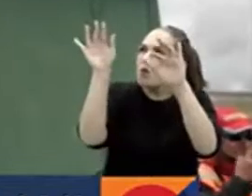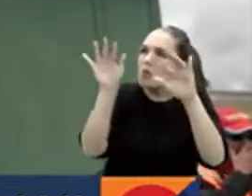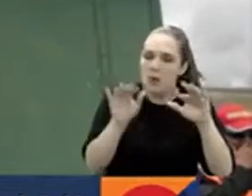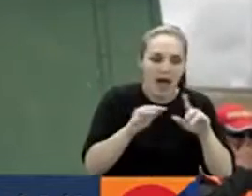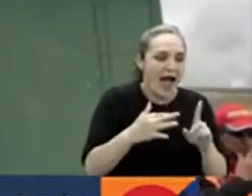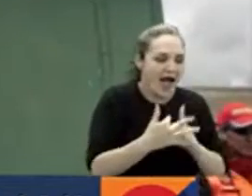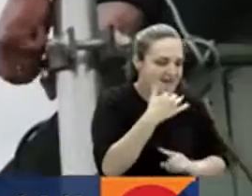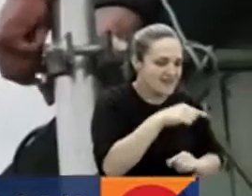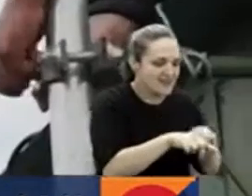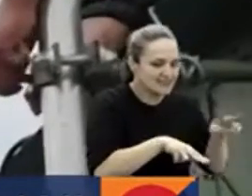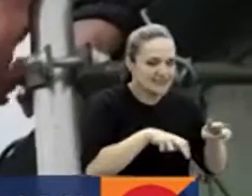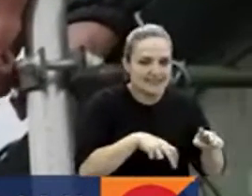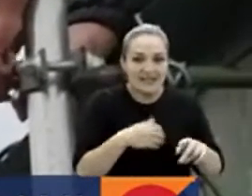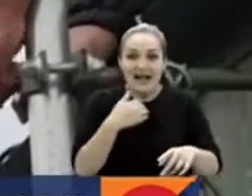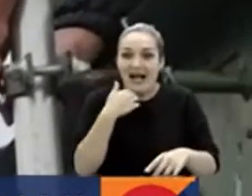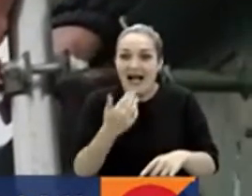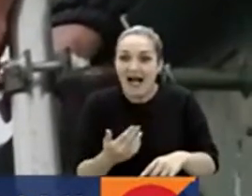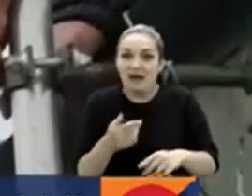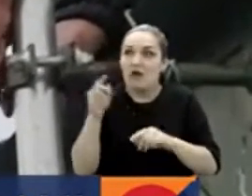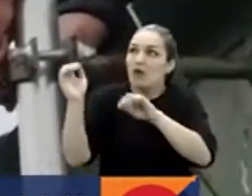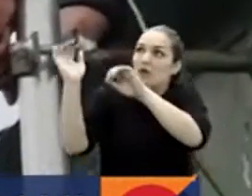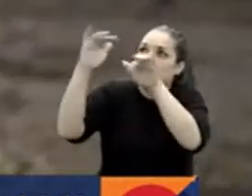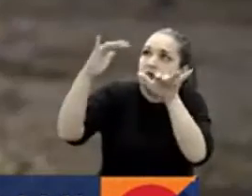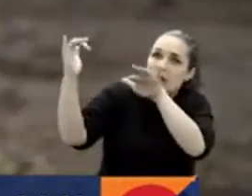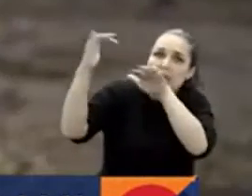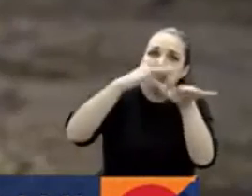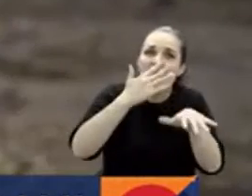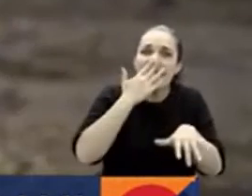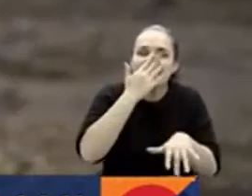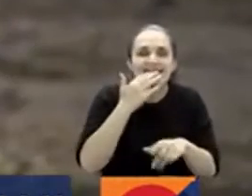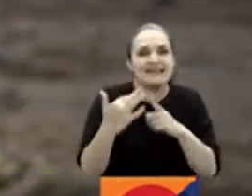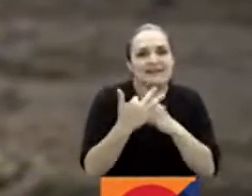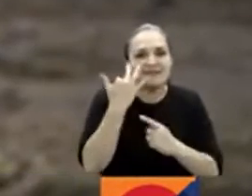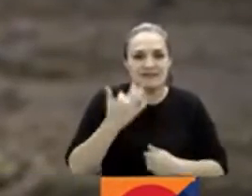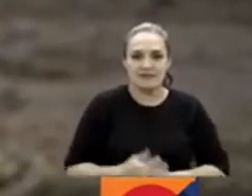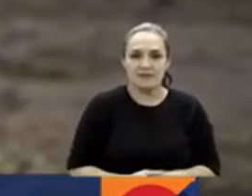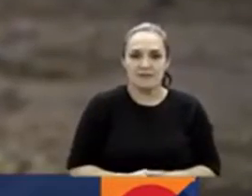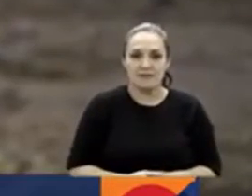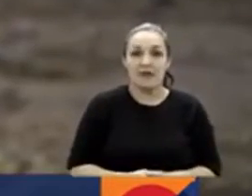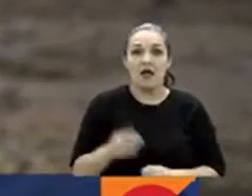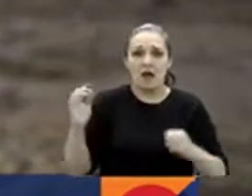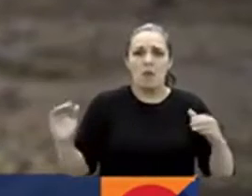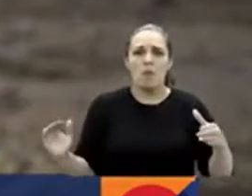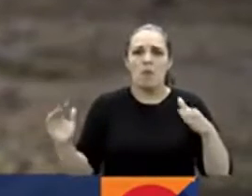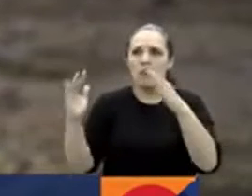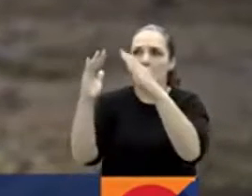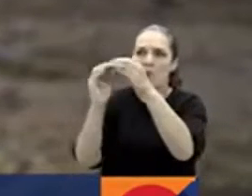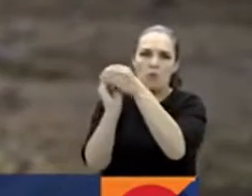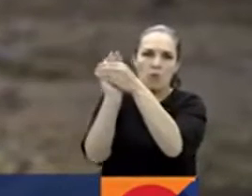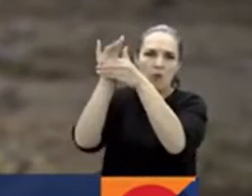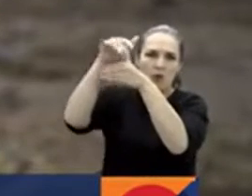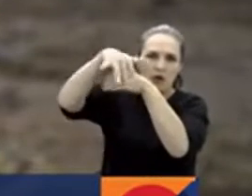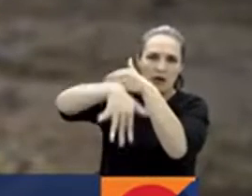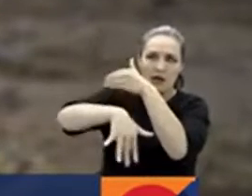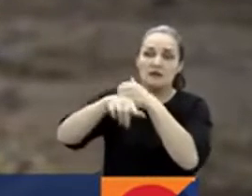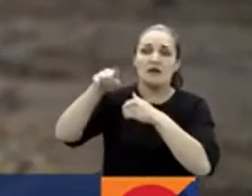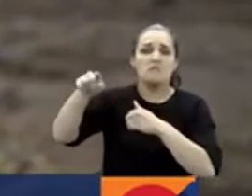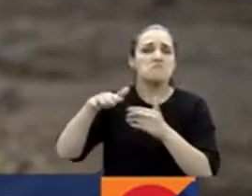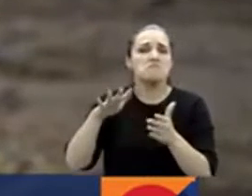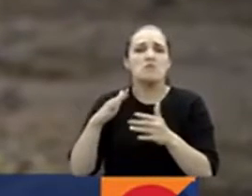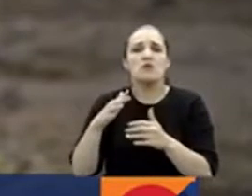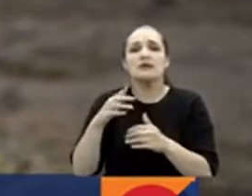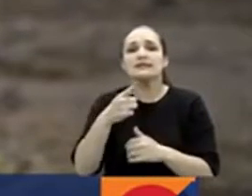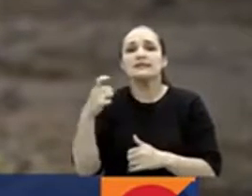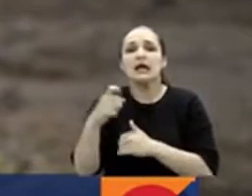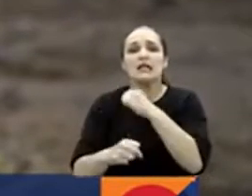afectaciones si se mantiene la frecuencia de las emisiones. El volcán tiene una actividad aproximadamente una por siglo y entonces es importante